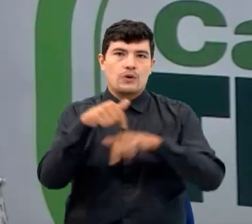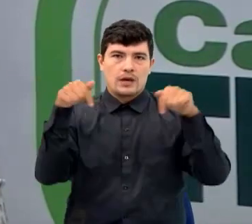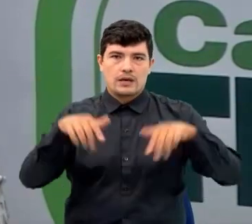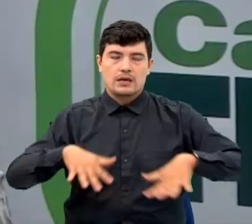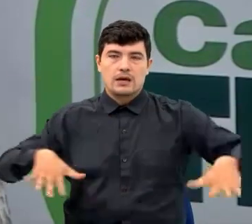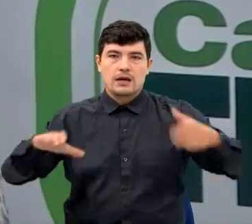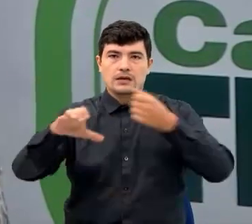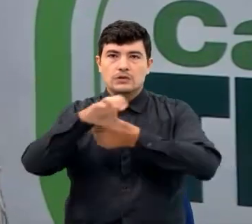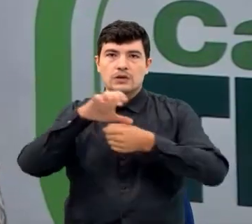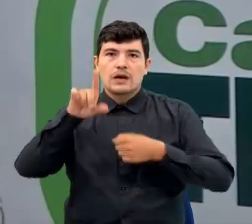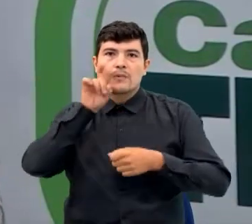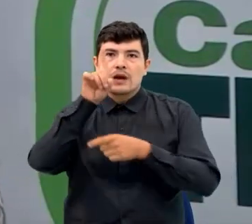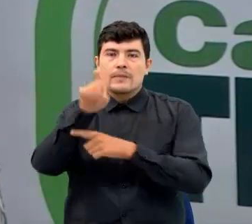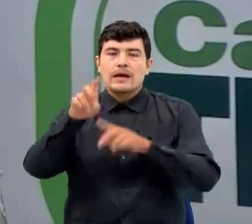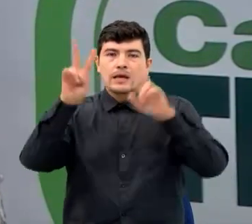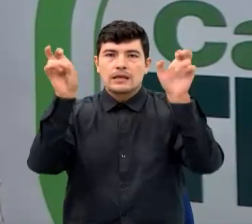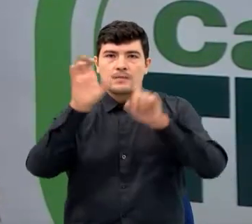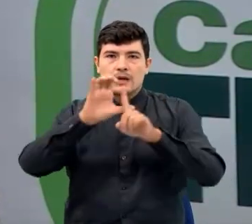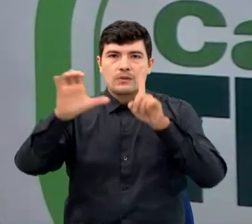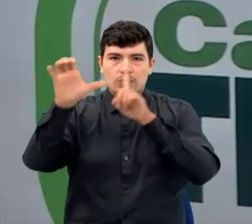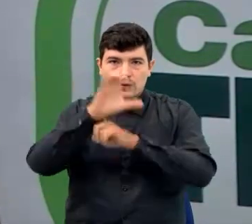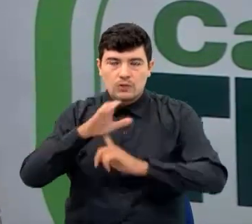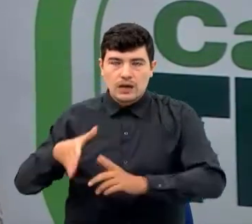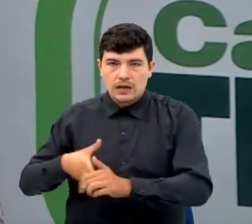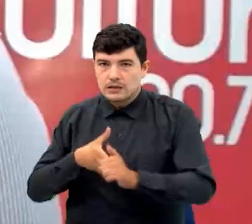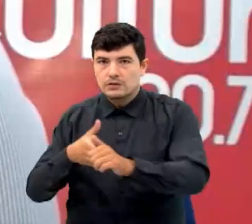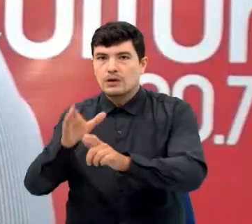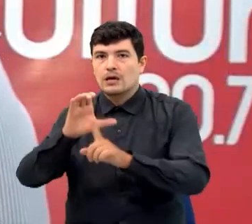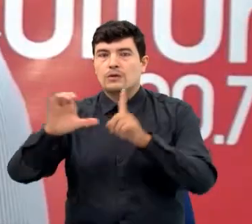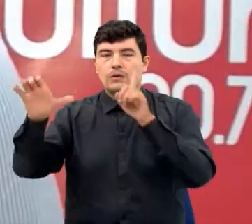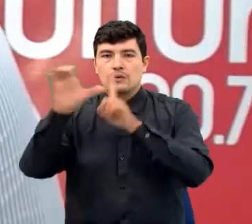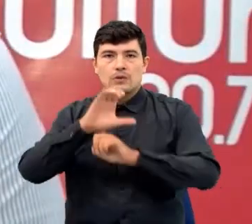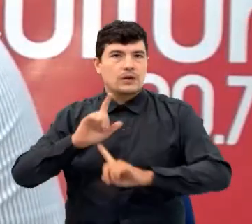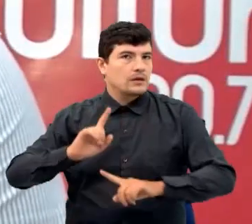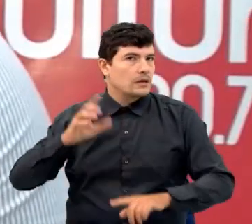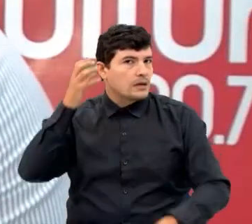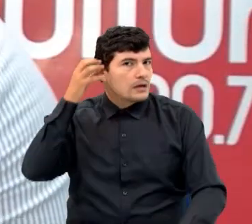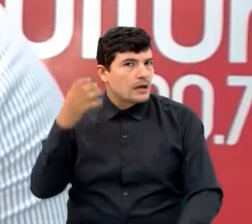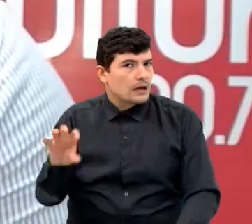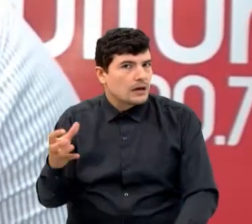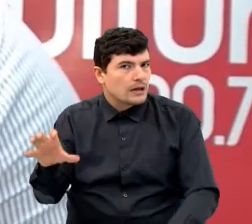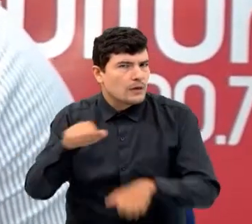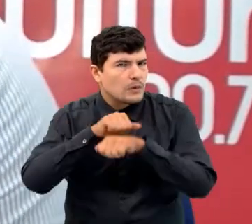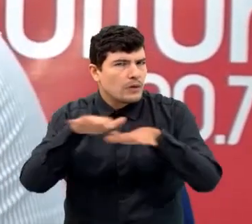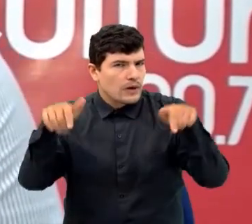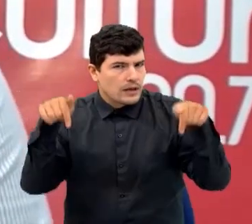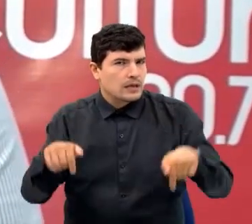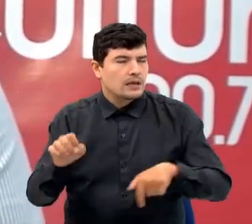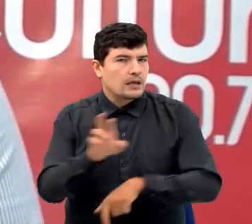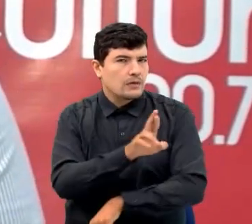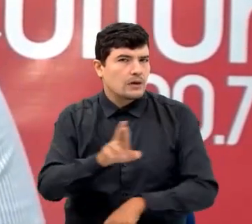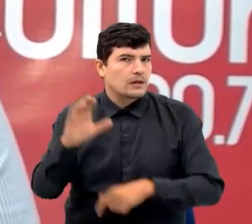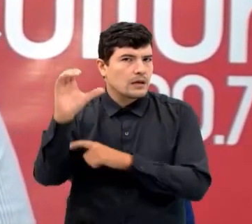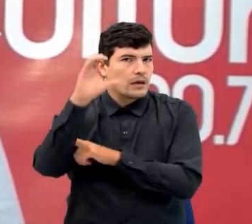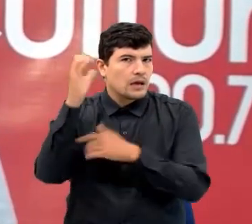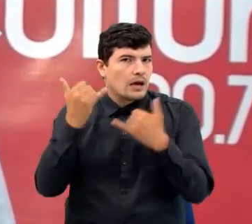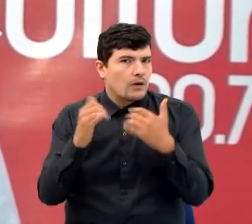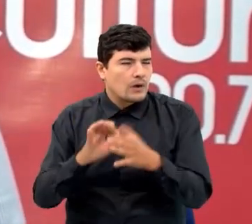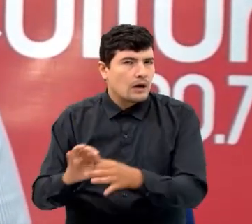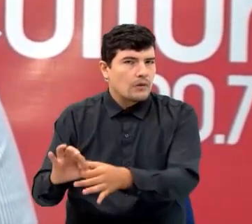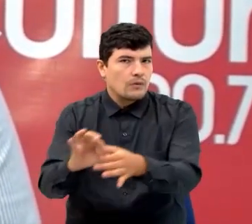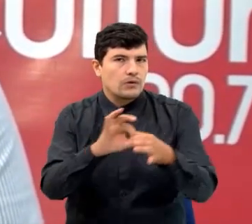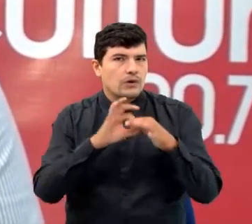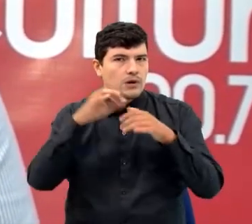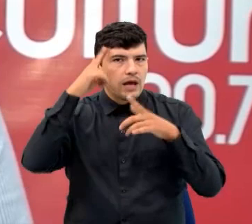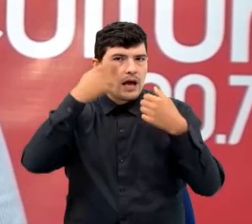materia cultural, en materia de gestores culturales. La radio pública y la televisión pública del Oriente Colombiano se unen en esta alianza de